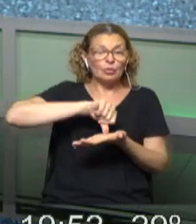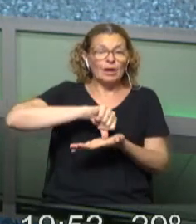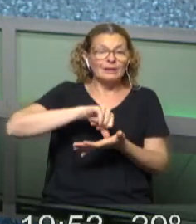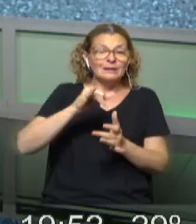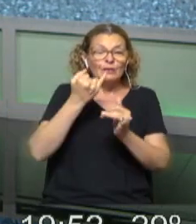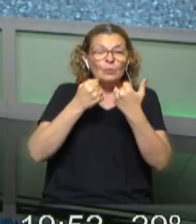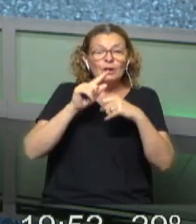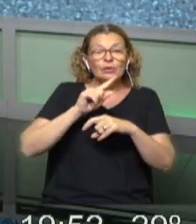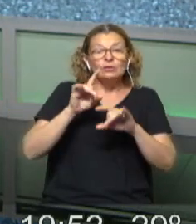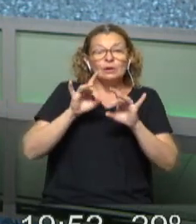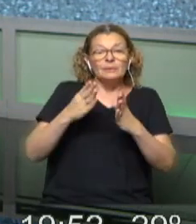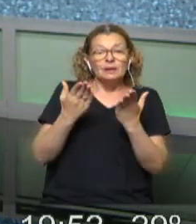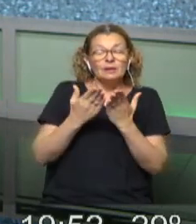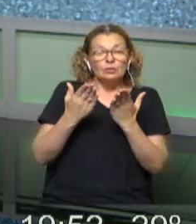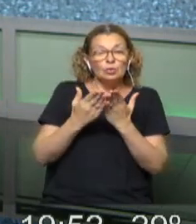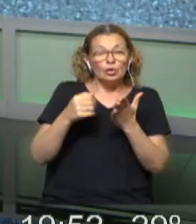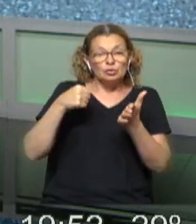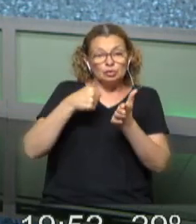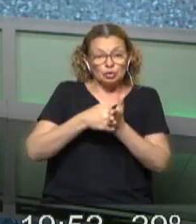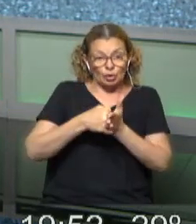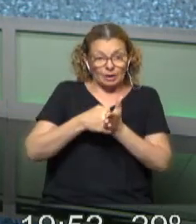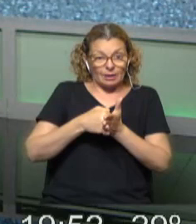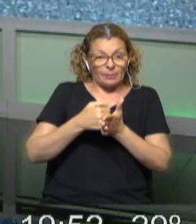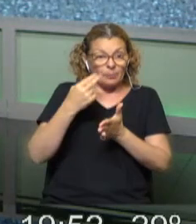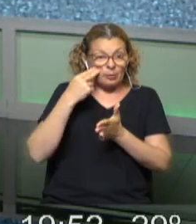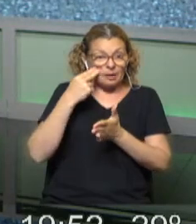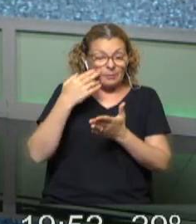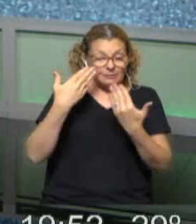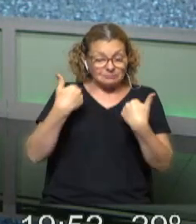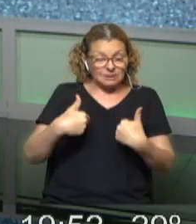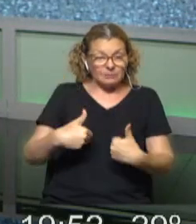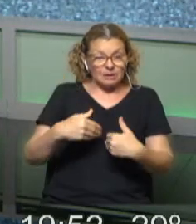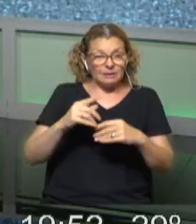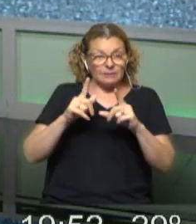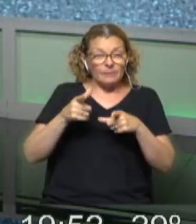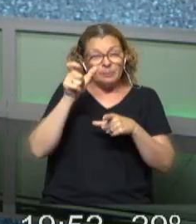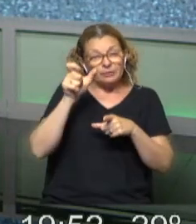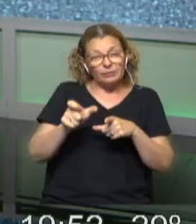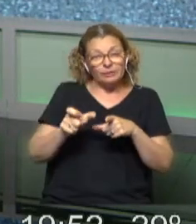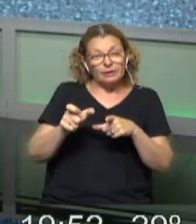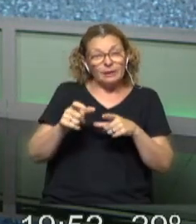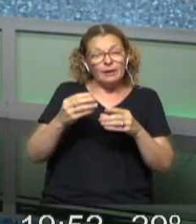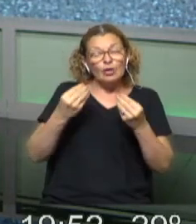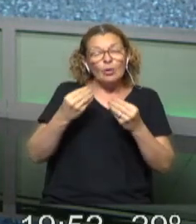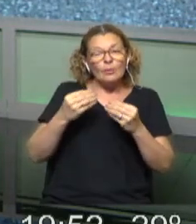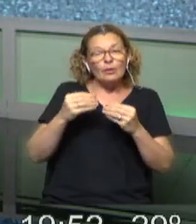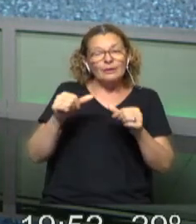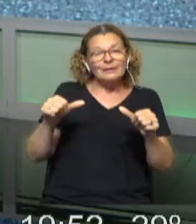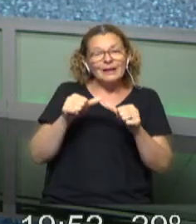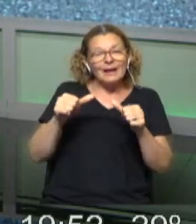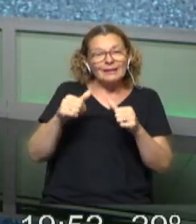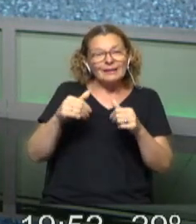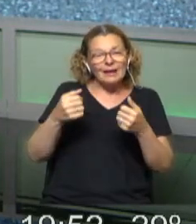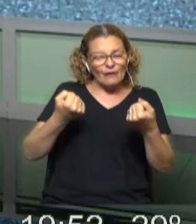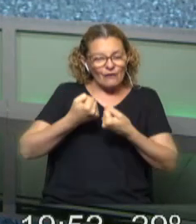informe no solamente estudió los siniestros, es decir, los accidentes de tránsito y las lesiones, sino también cómo se balancea el tránsito